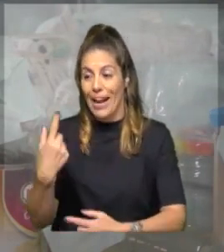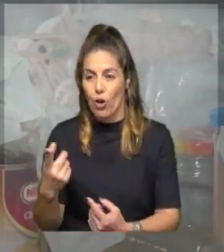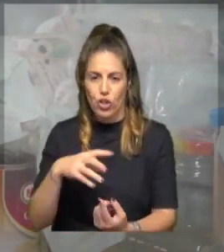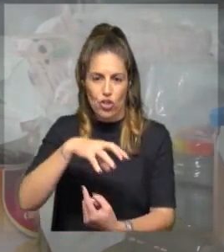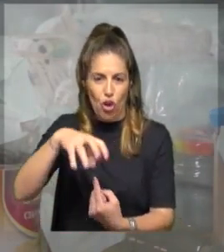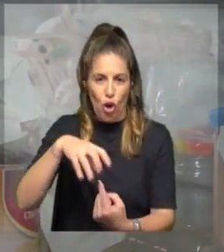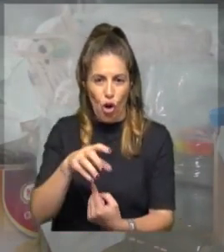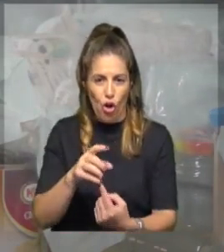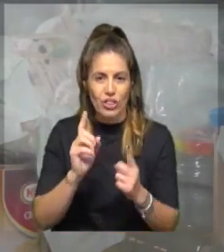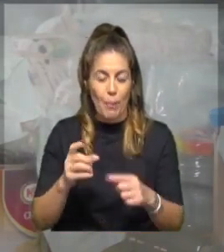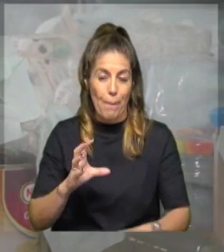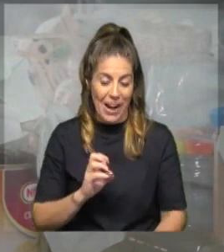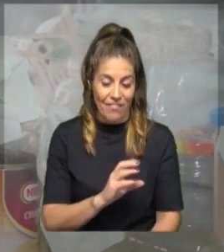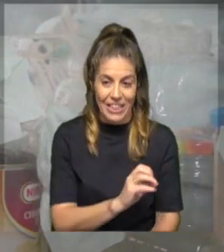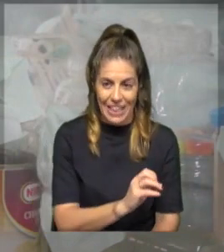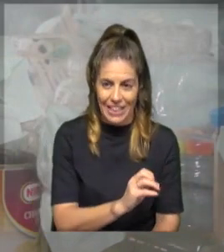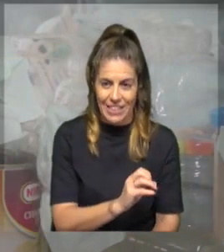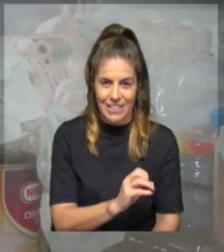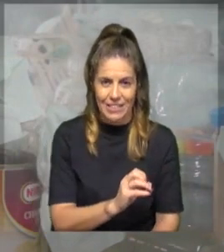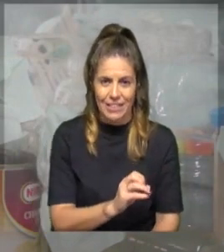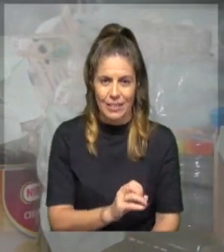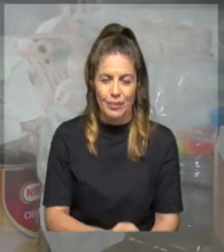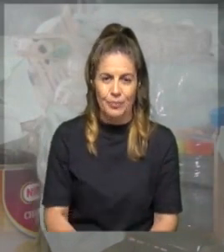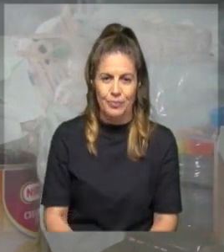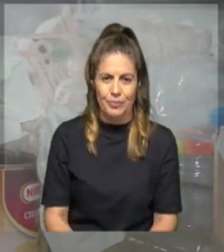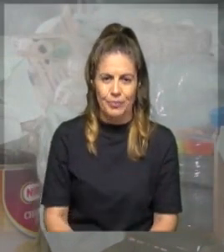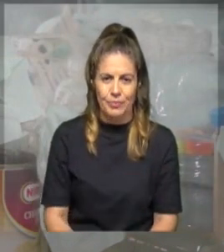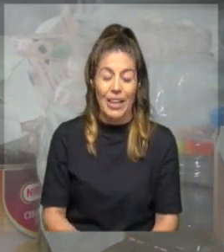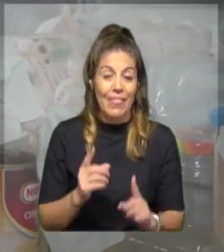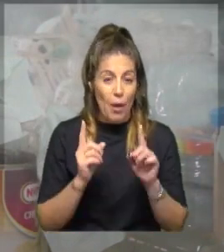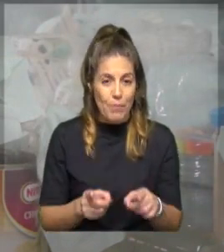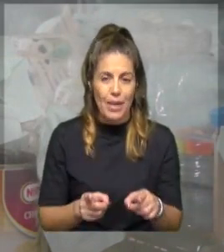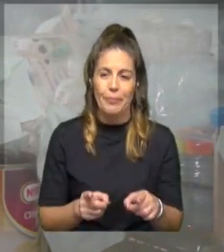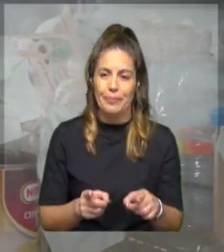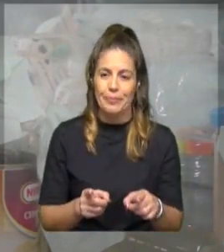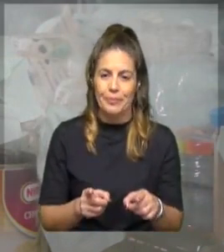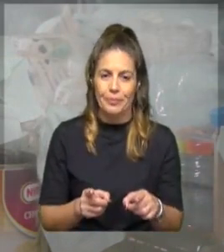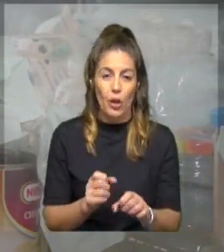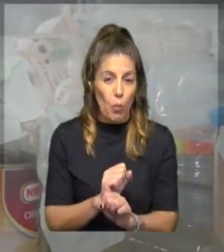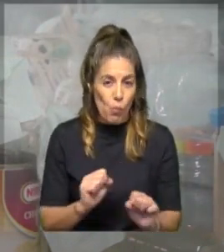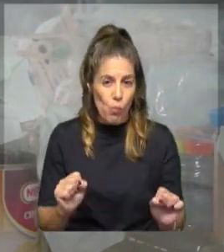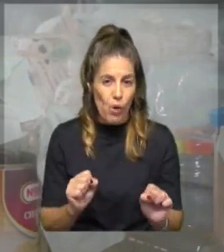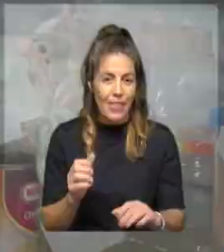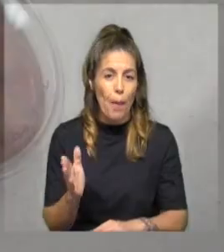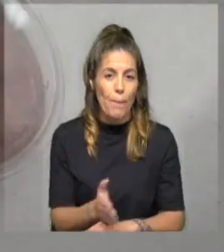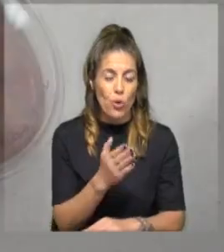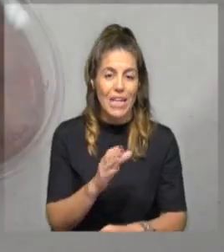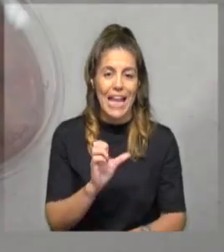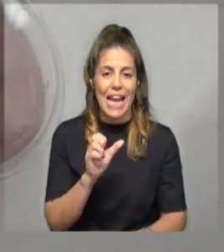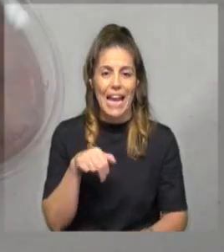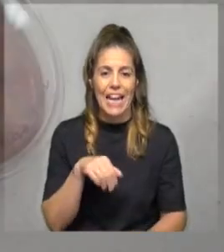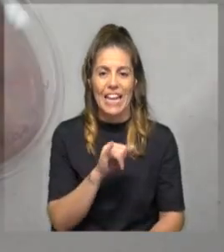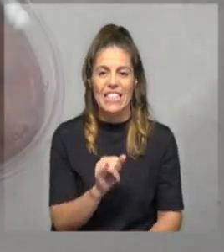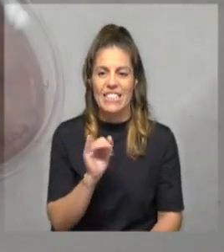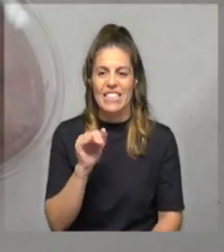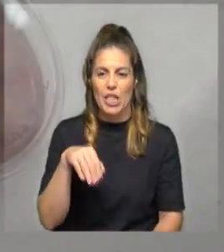incluso también para bacterias, y a su vez pueden producir enzimas también que